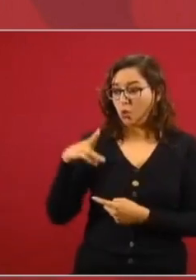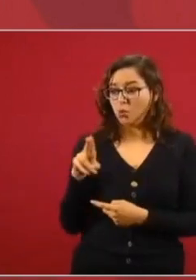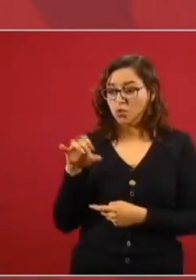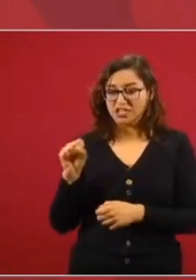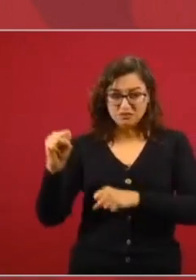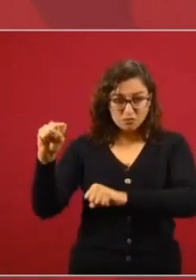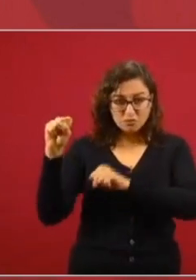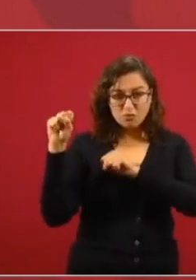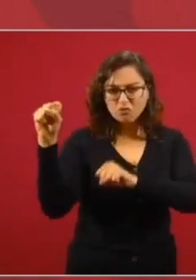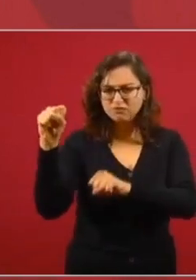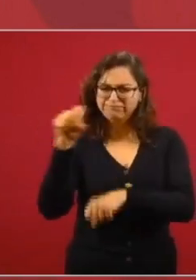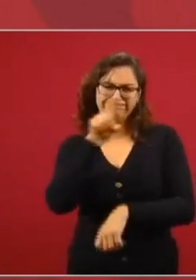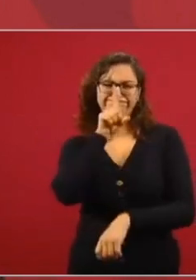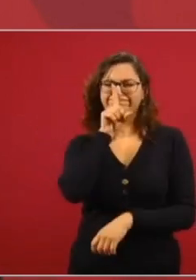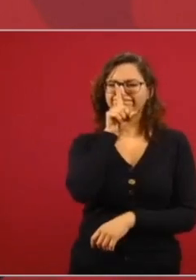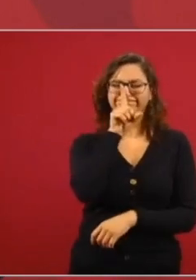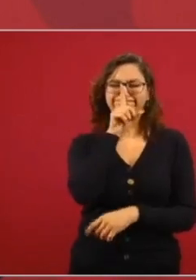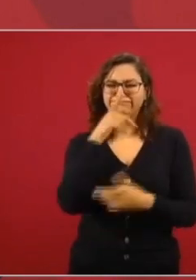Papa